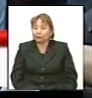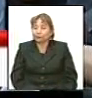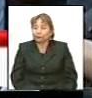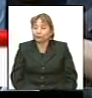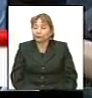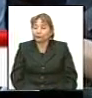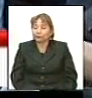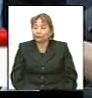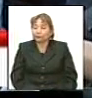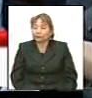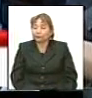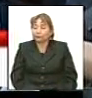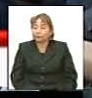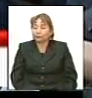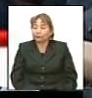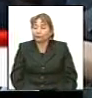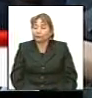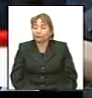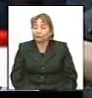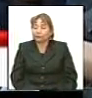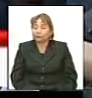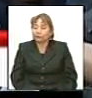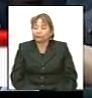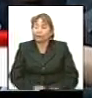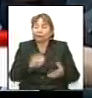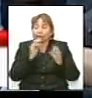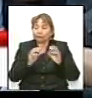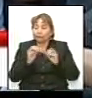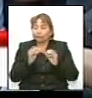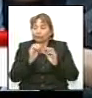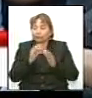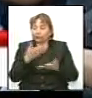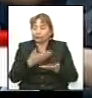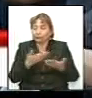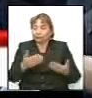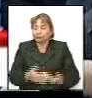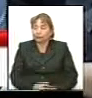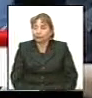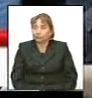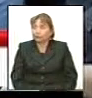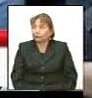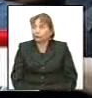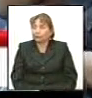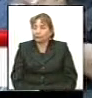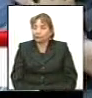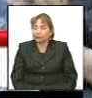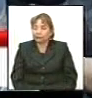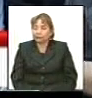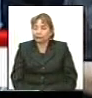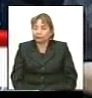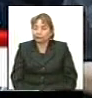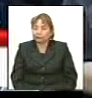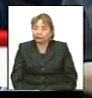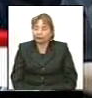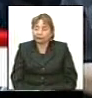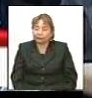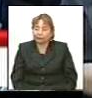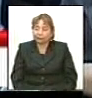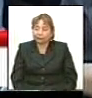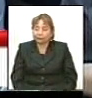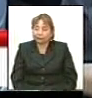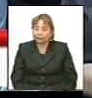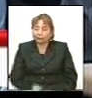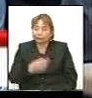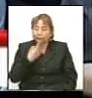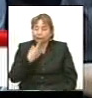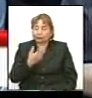del área energética y donde se aborda un aspecto que es también muy importante y que a nivel de estado